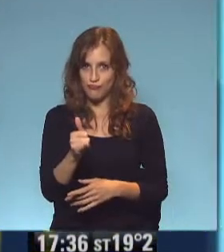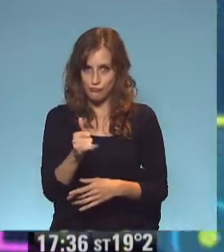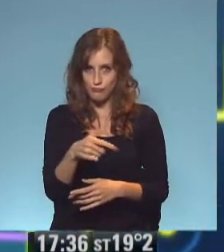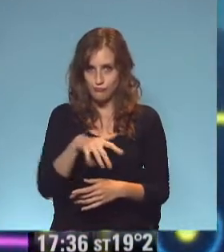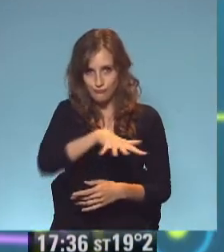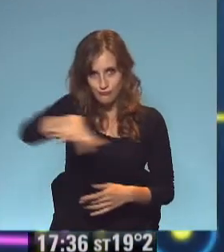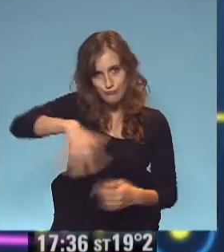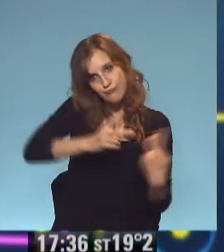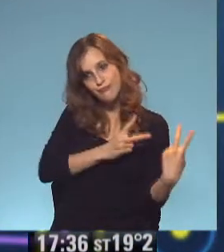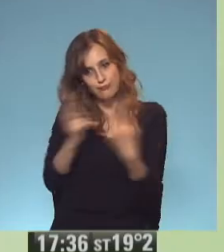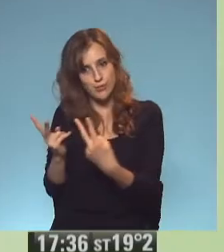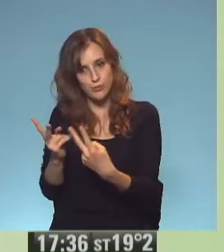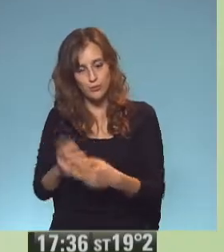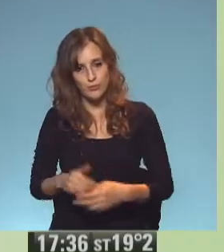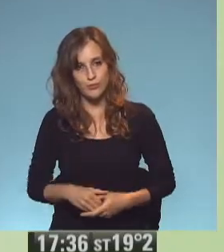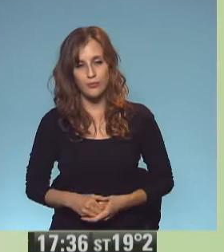pueblo Bichito de Luz!